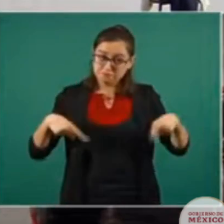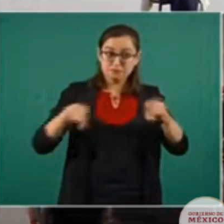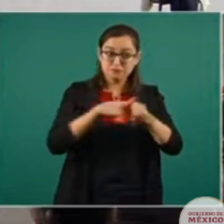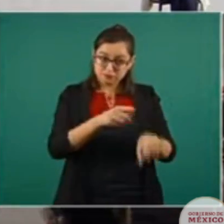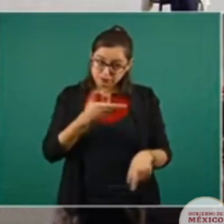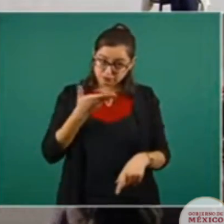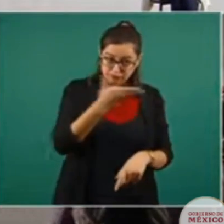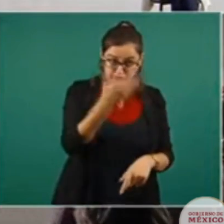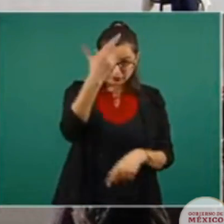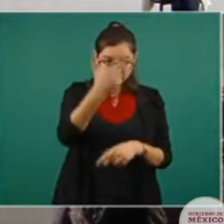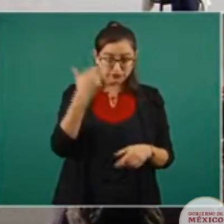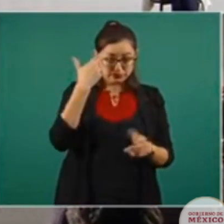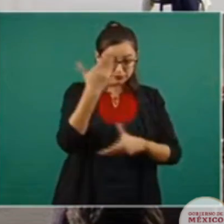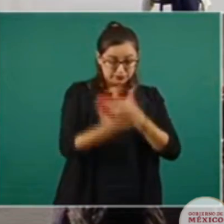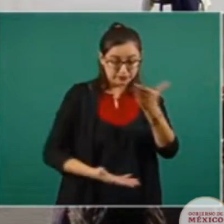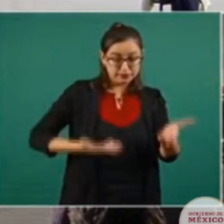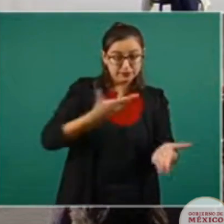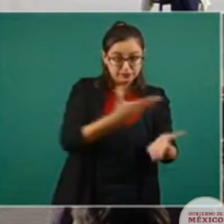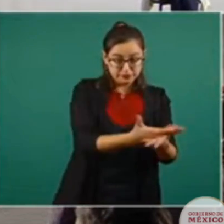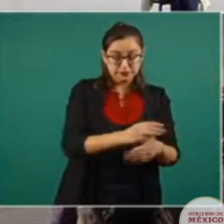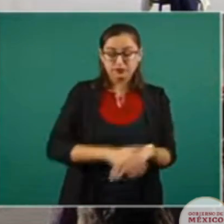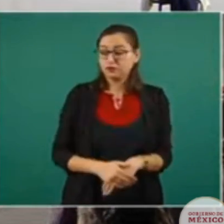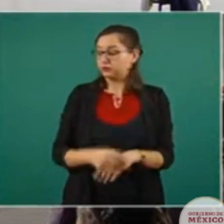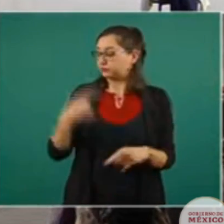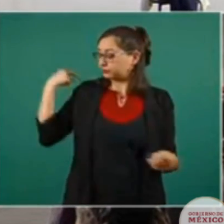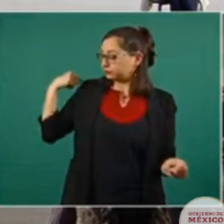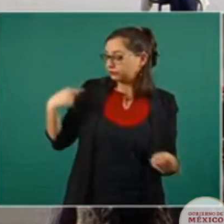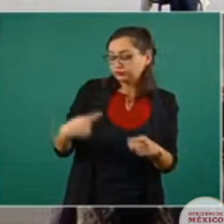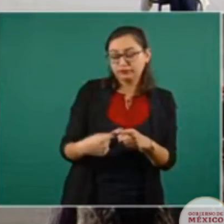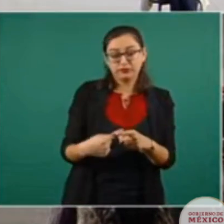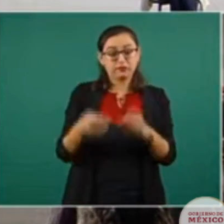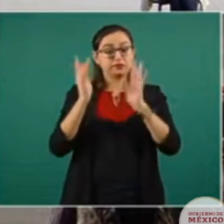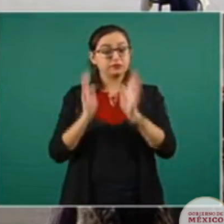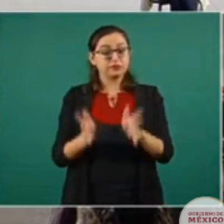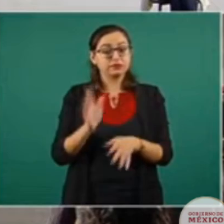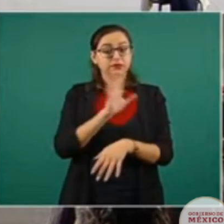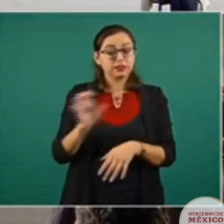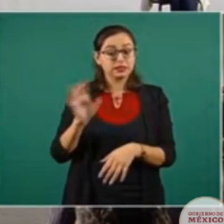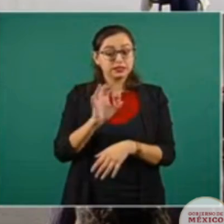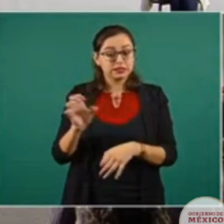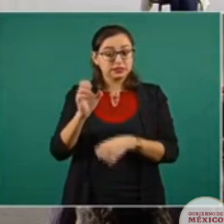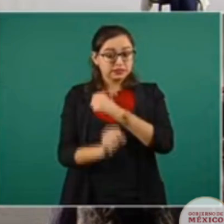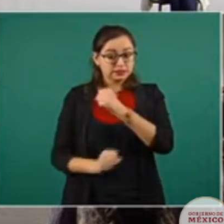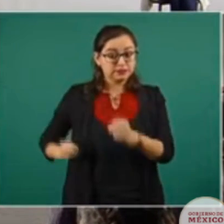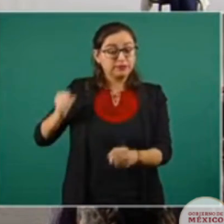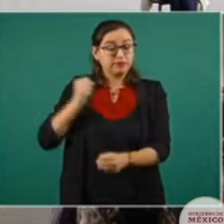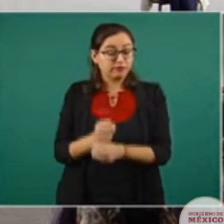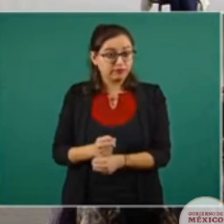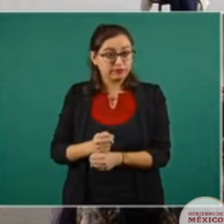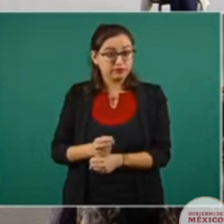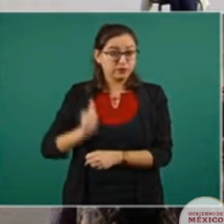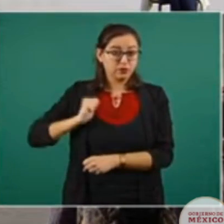A principios del año en curso se cumplió medio milenio desde la llegada de Hernán Cortés